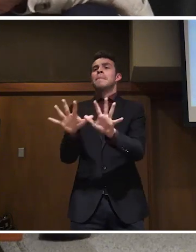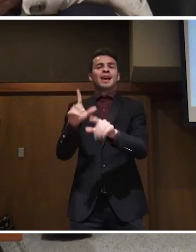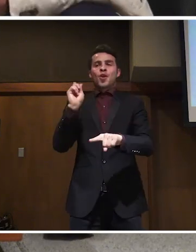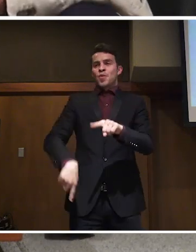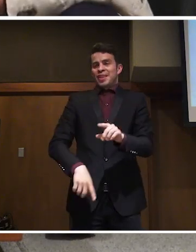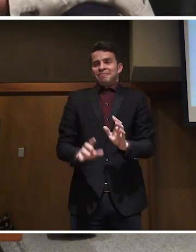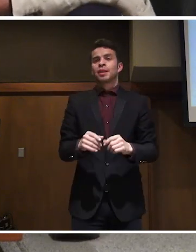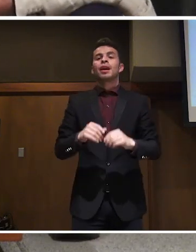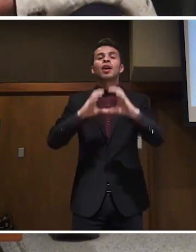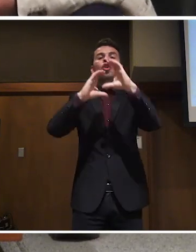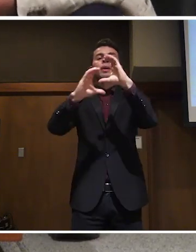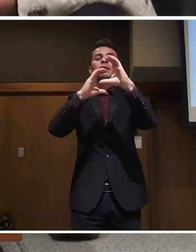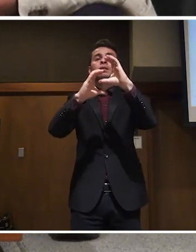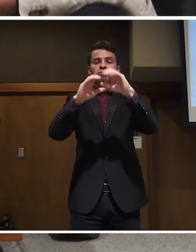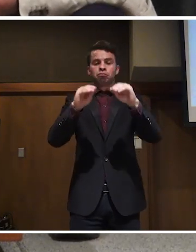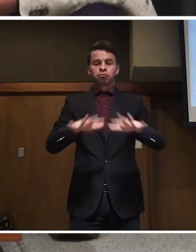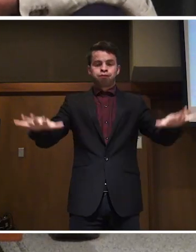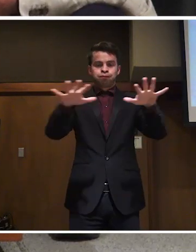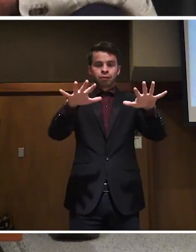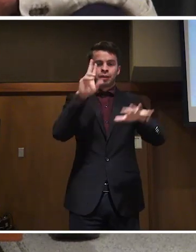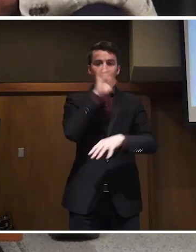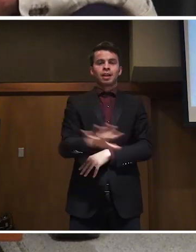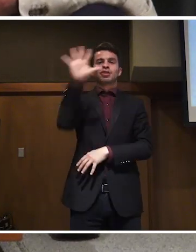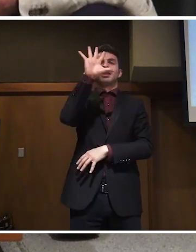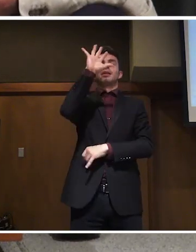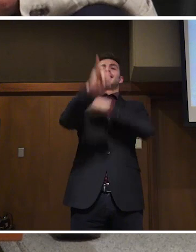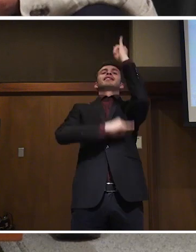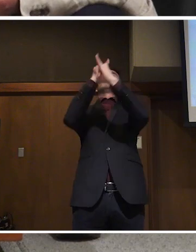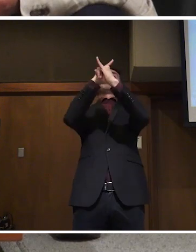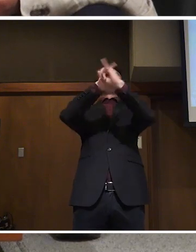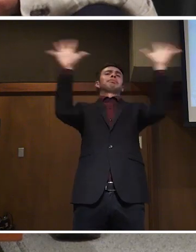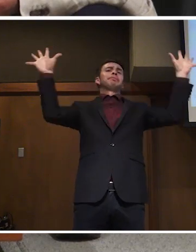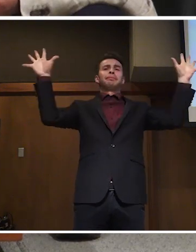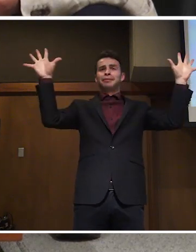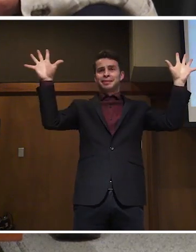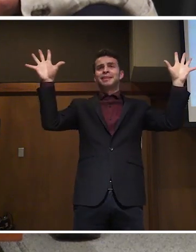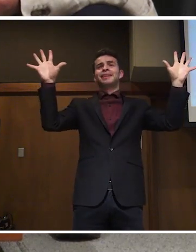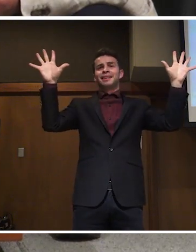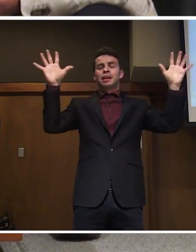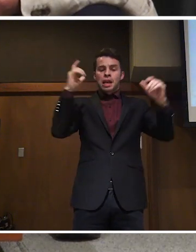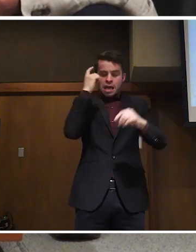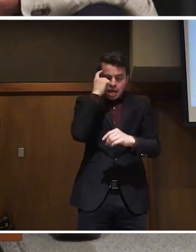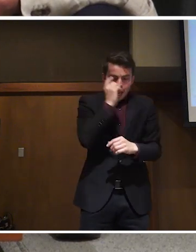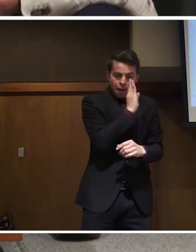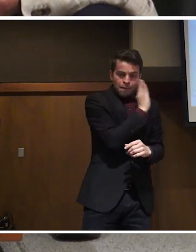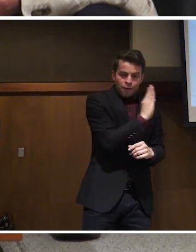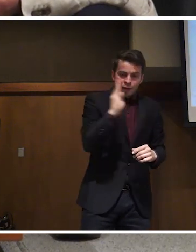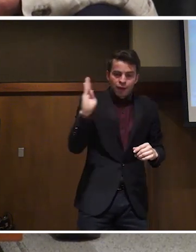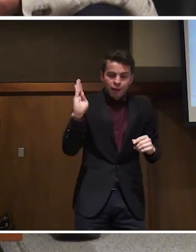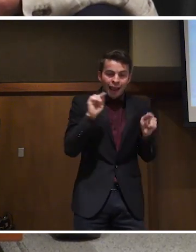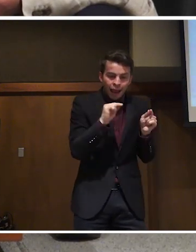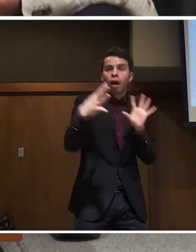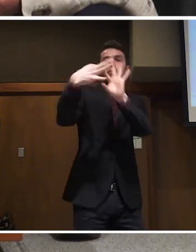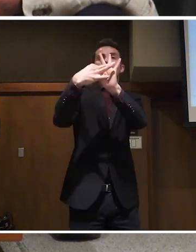e internacional. Es cada sociedad la que decide qué valor le da a una cosa o a la otra. Estas bibliotecas entraron en esa comunidad